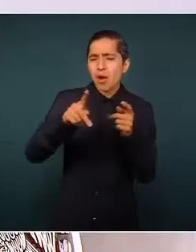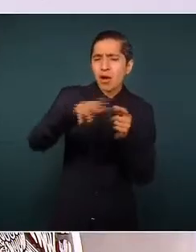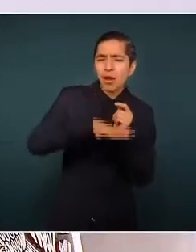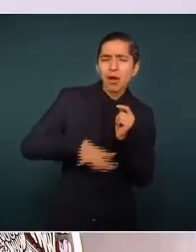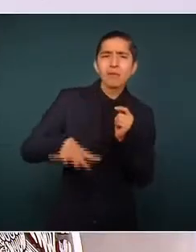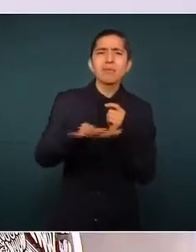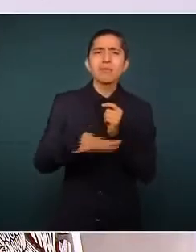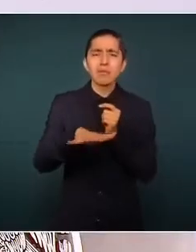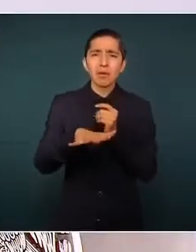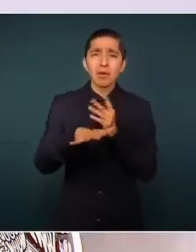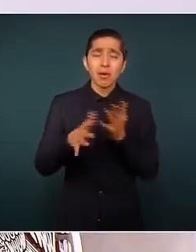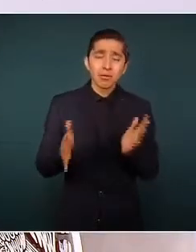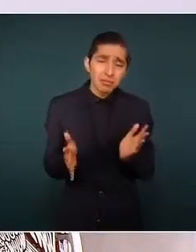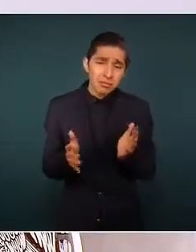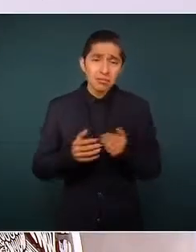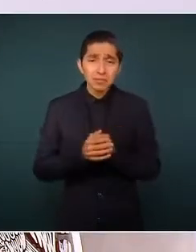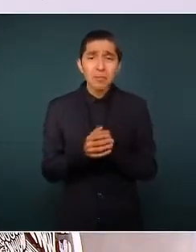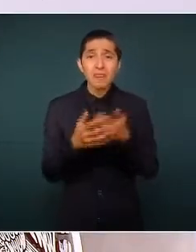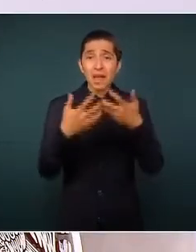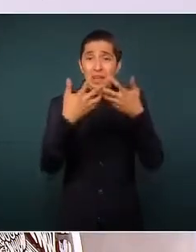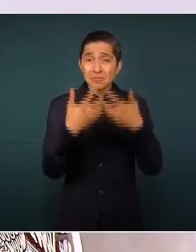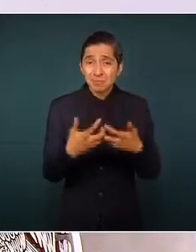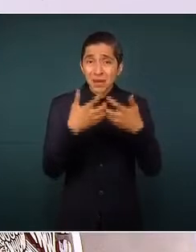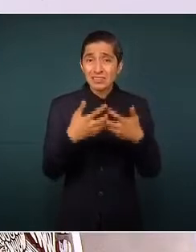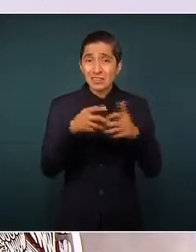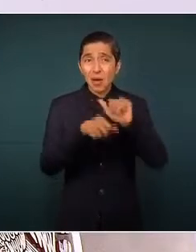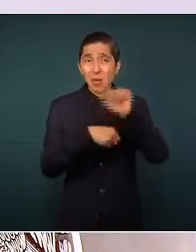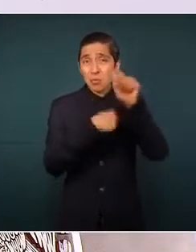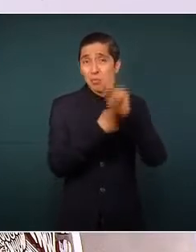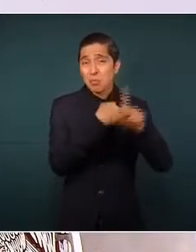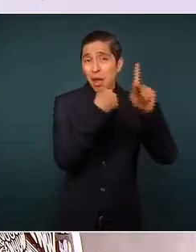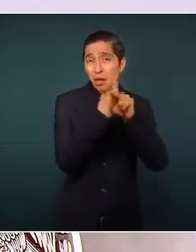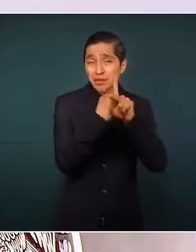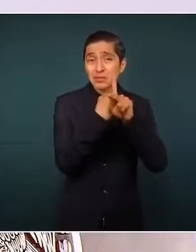que empresas extranjeras